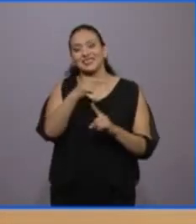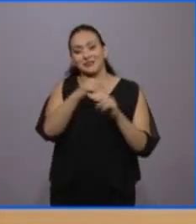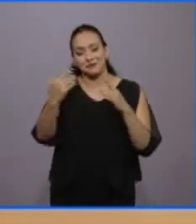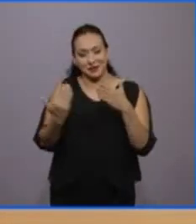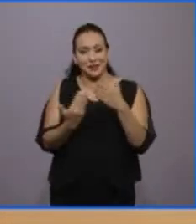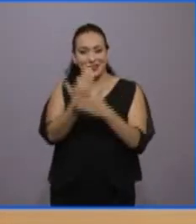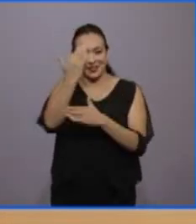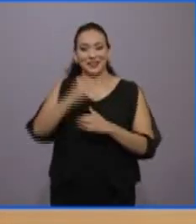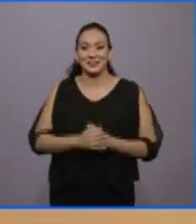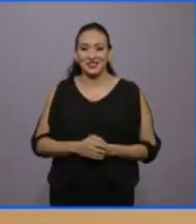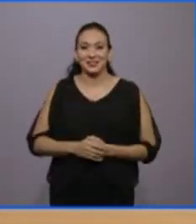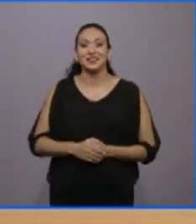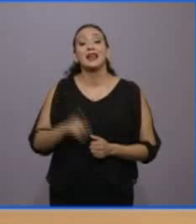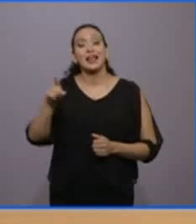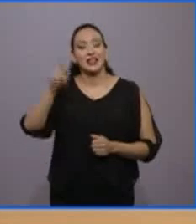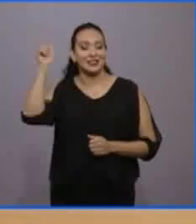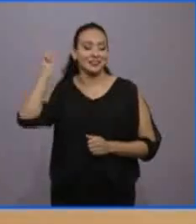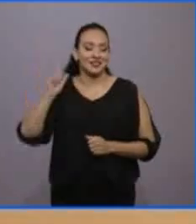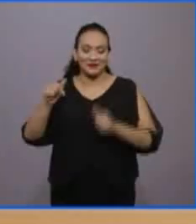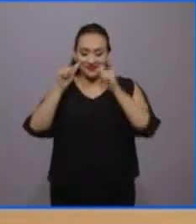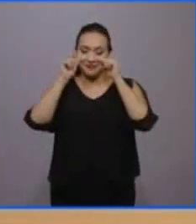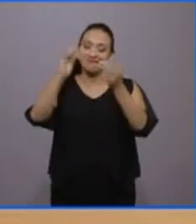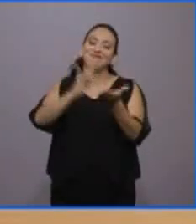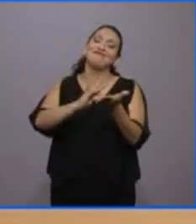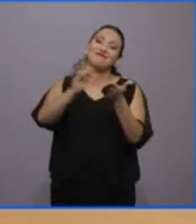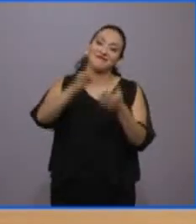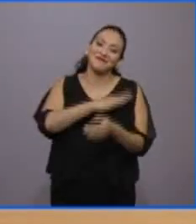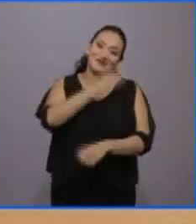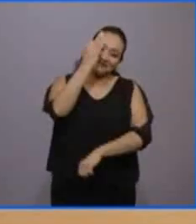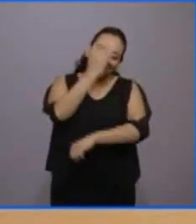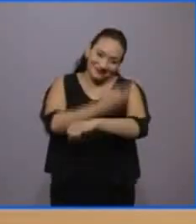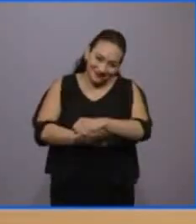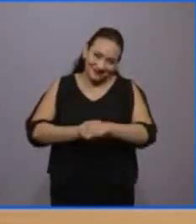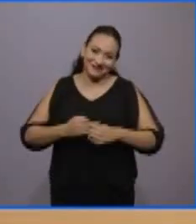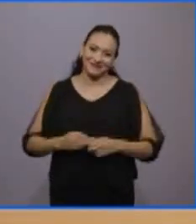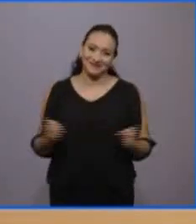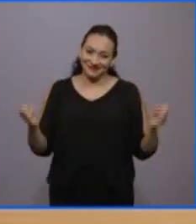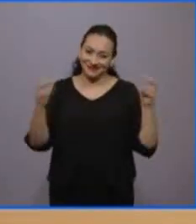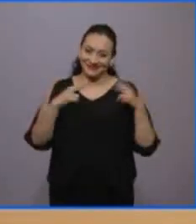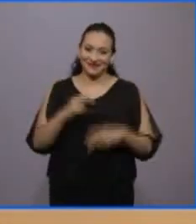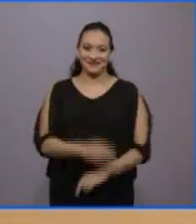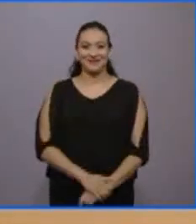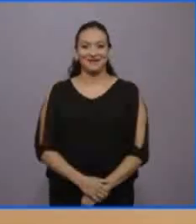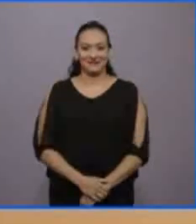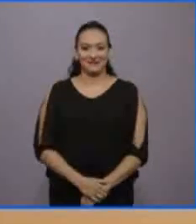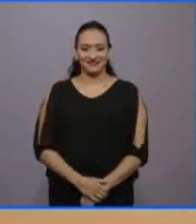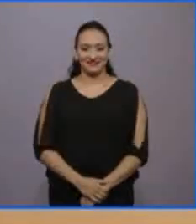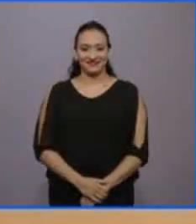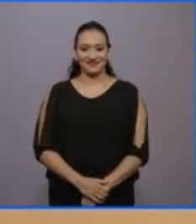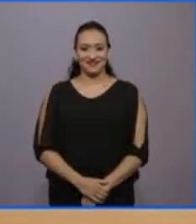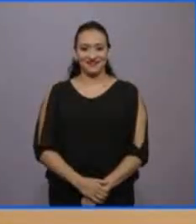10:30 de la mañana. Soy Lorena Sánchez Cabrera y le deseo que disfrute su fin de semana. Hasta pronto.